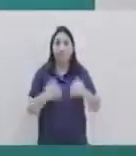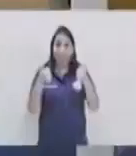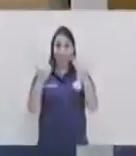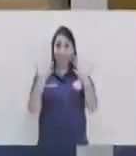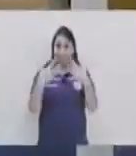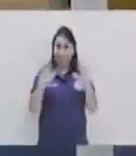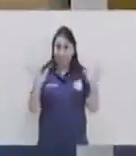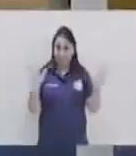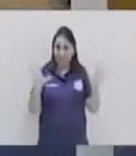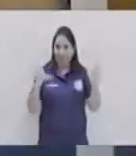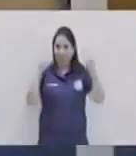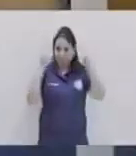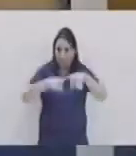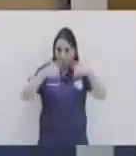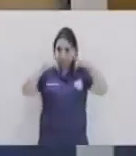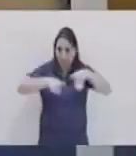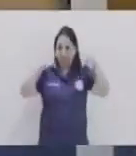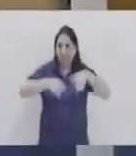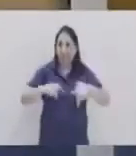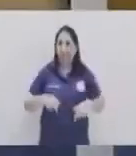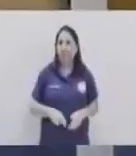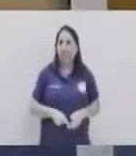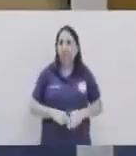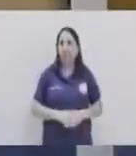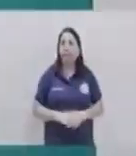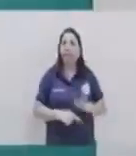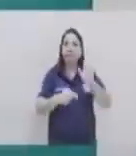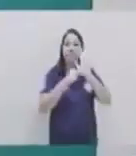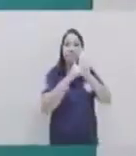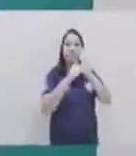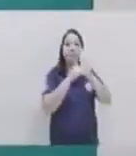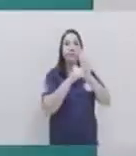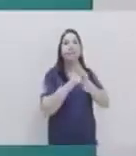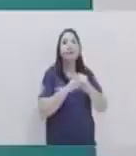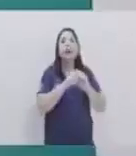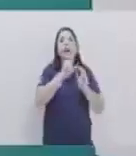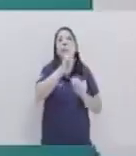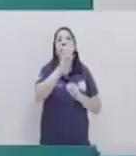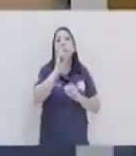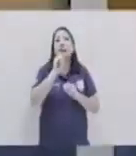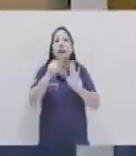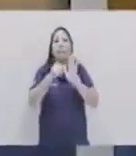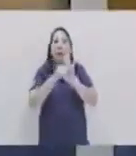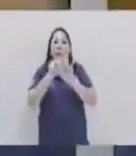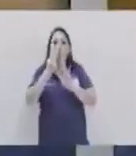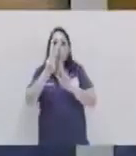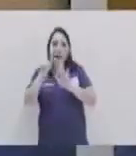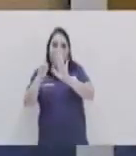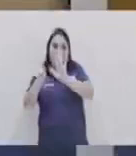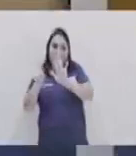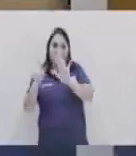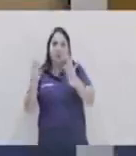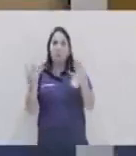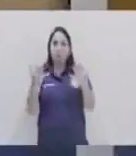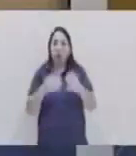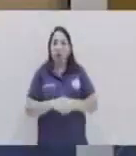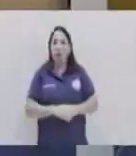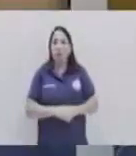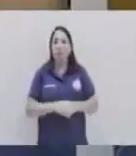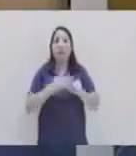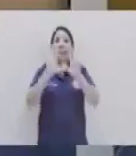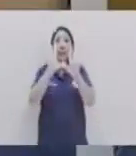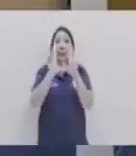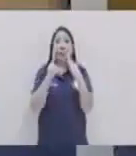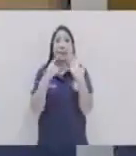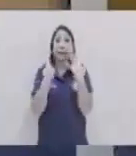Muy bien, vamos a realizar entonces ahora la resta que tenemos en el numerador. 20 menos 36 nos